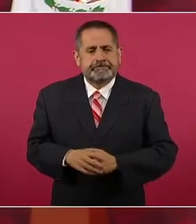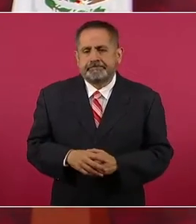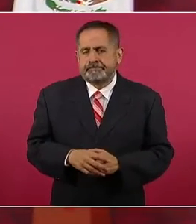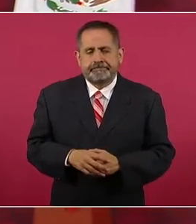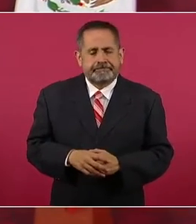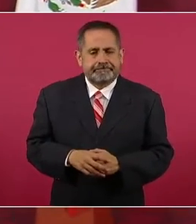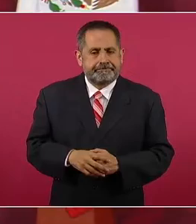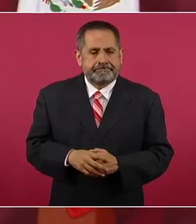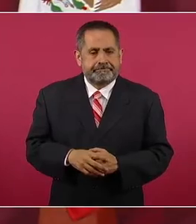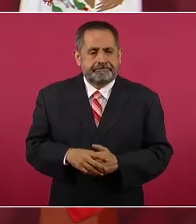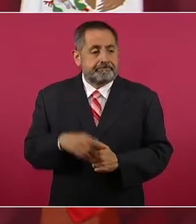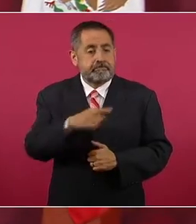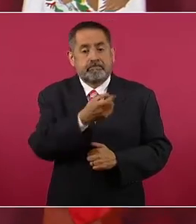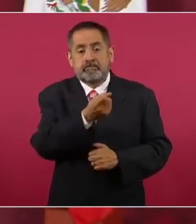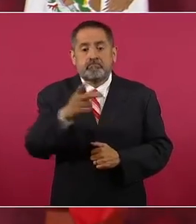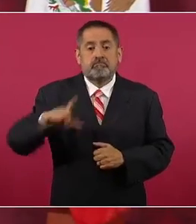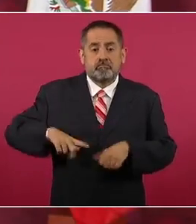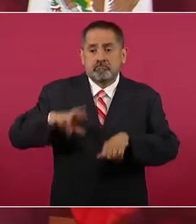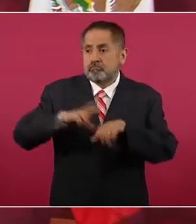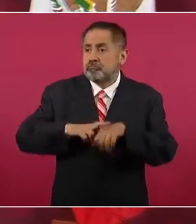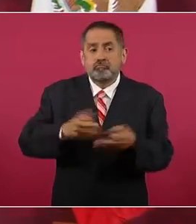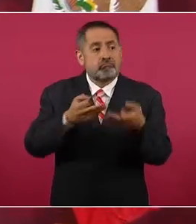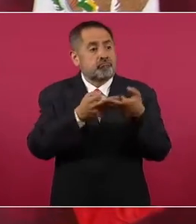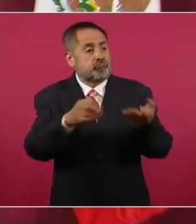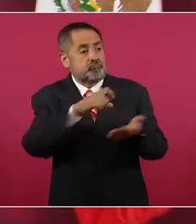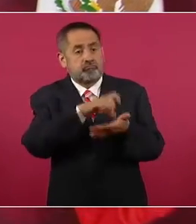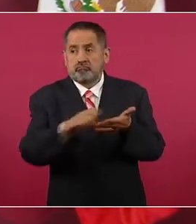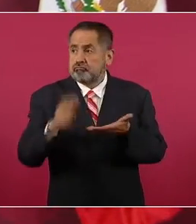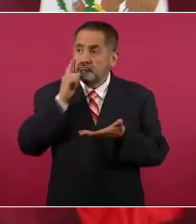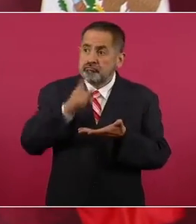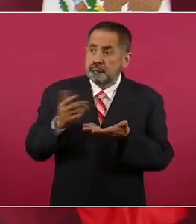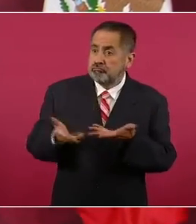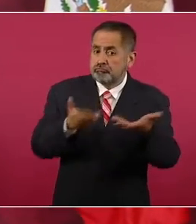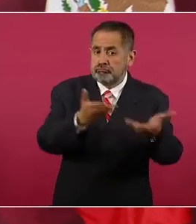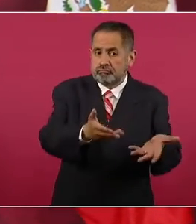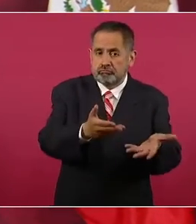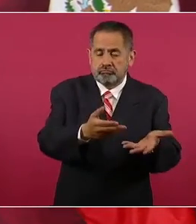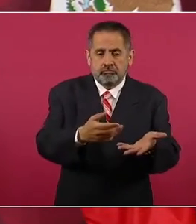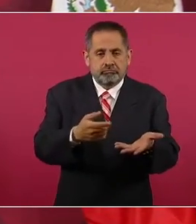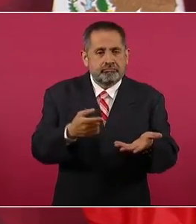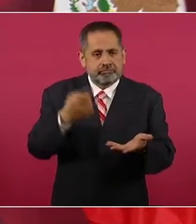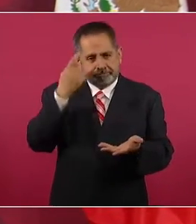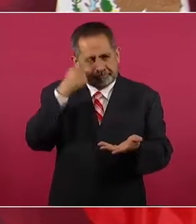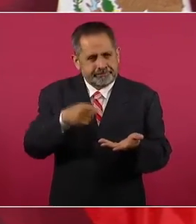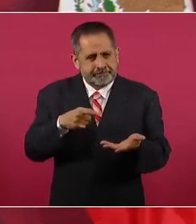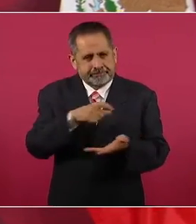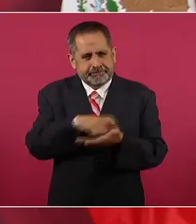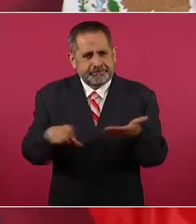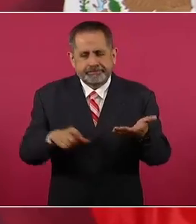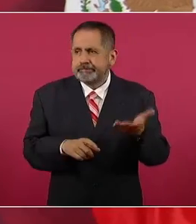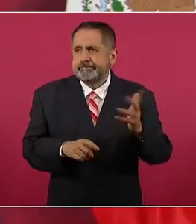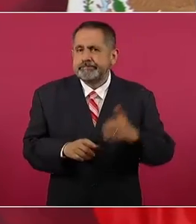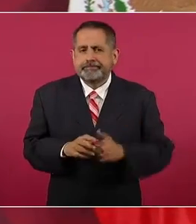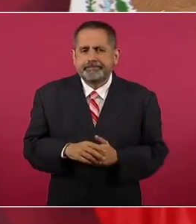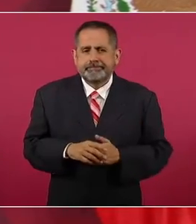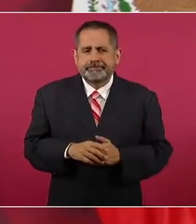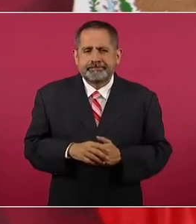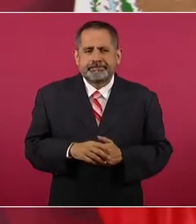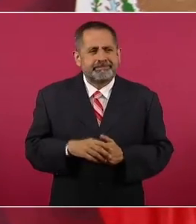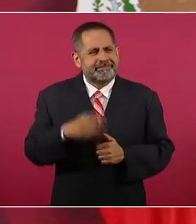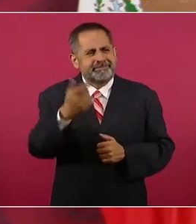Hubieron gobernadores que compraron terrenos y los compraron a